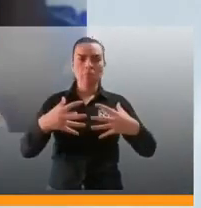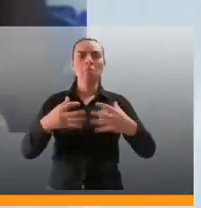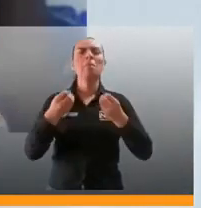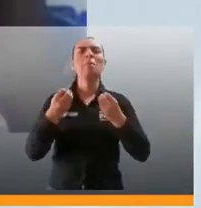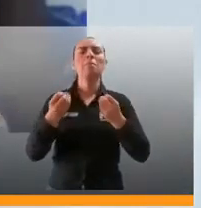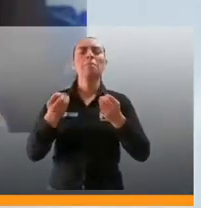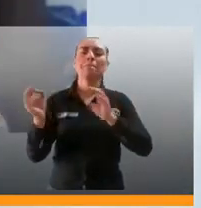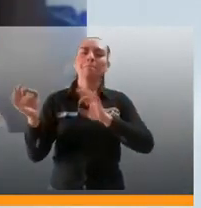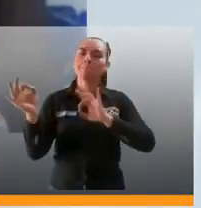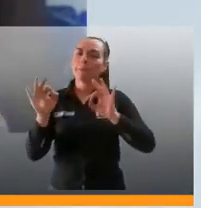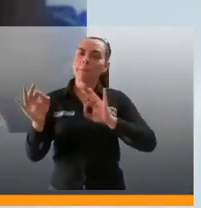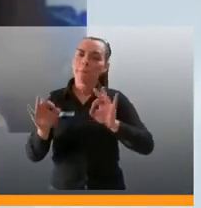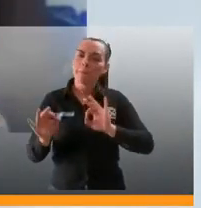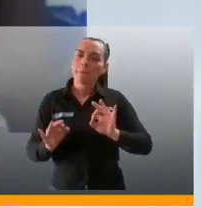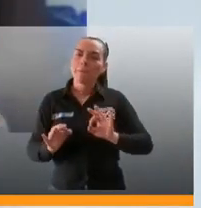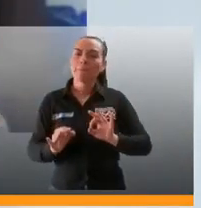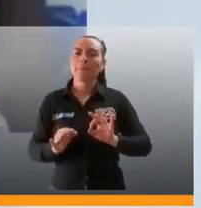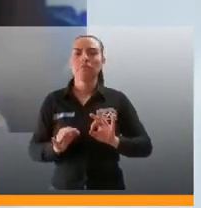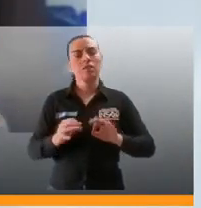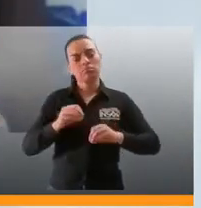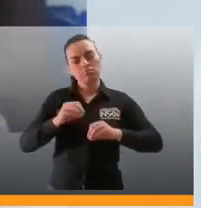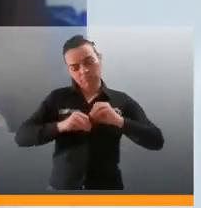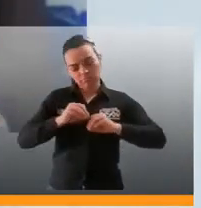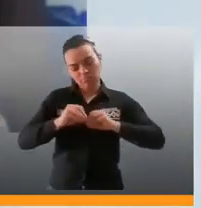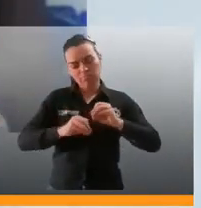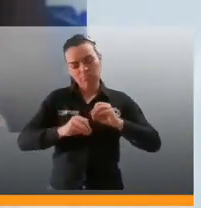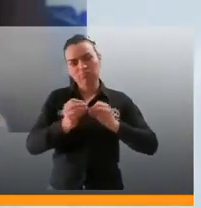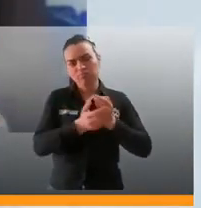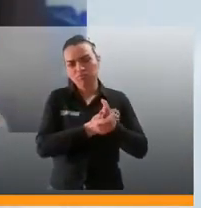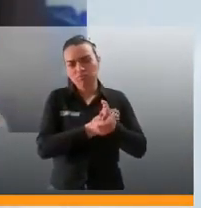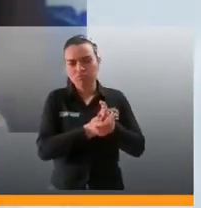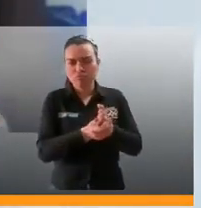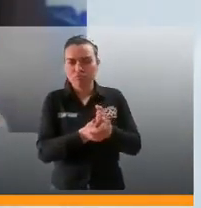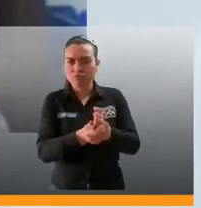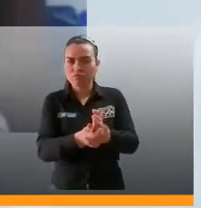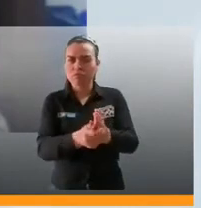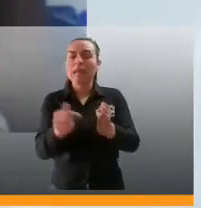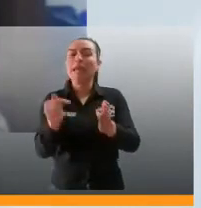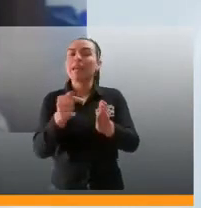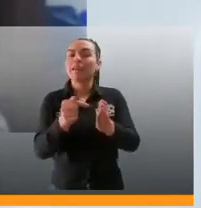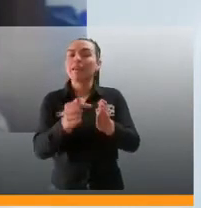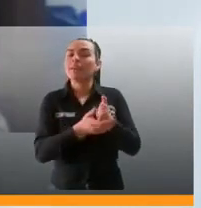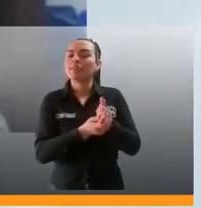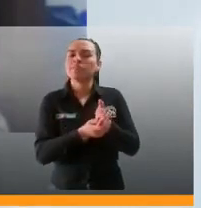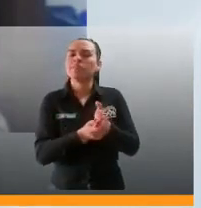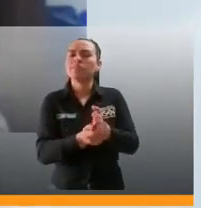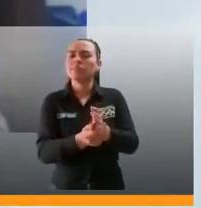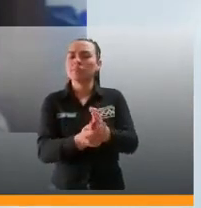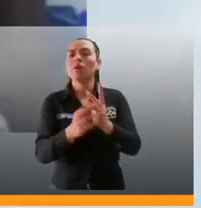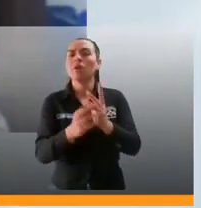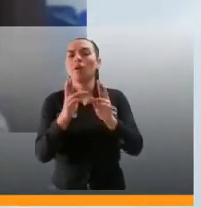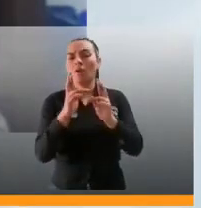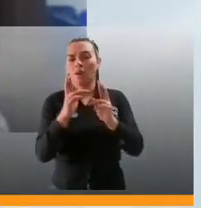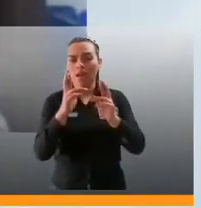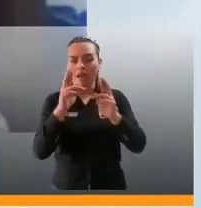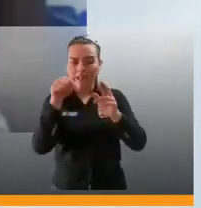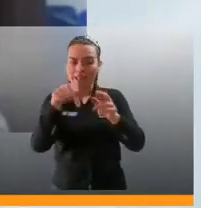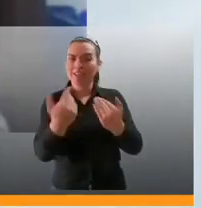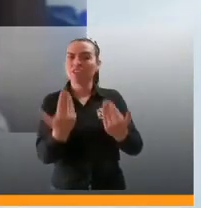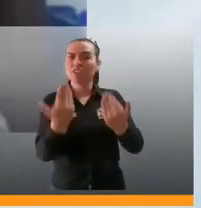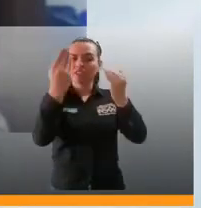organizando el diseño instruccional para poder acudir y poder atender